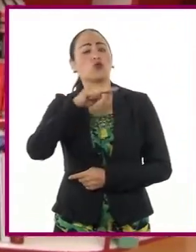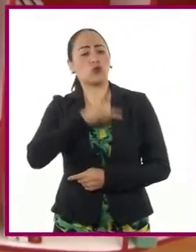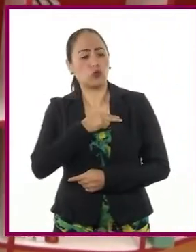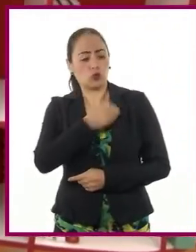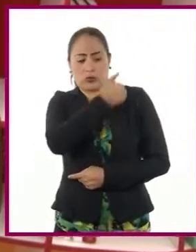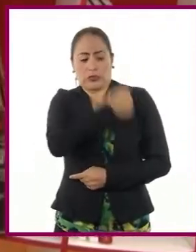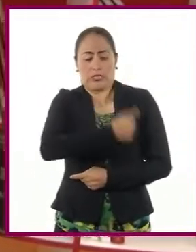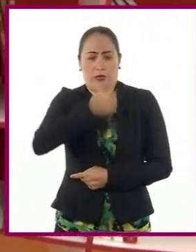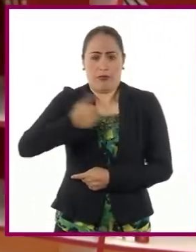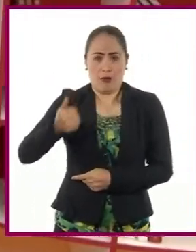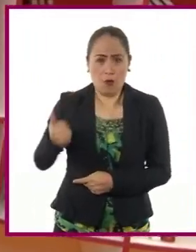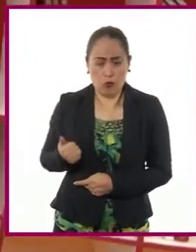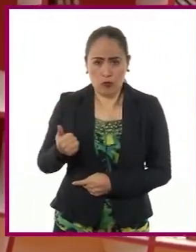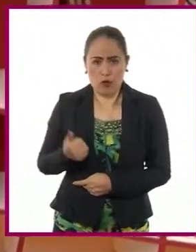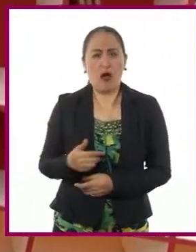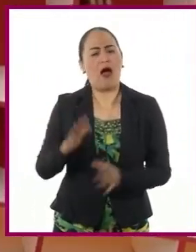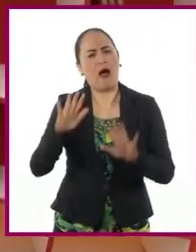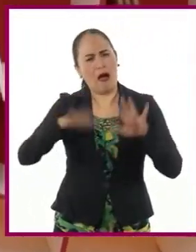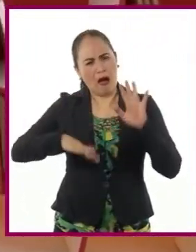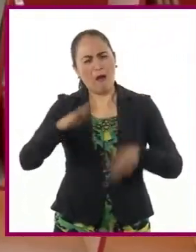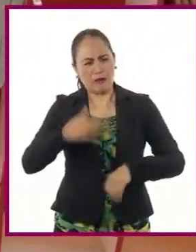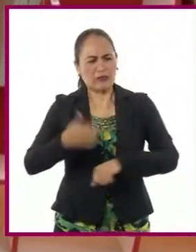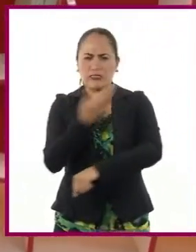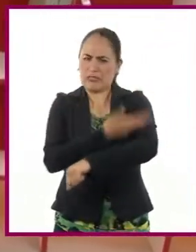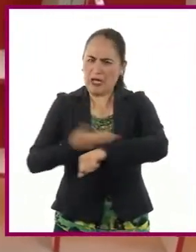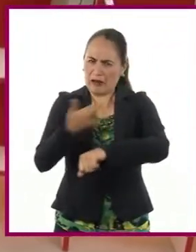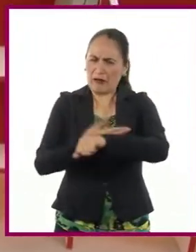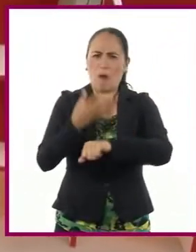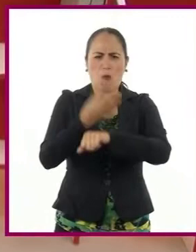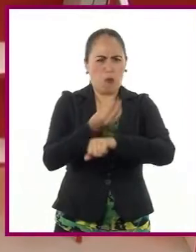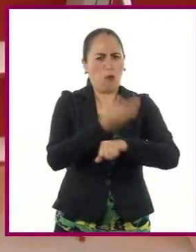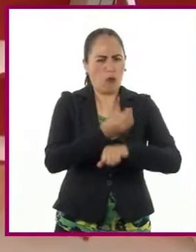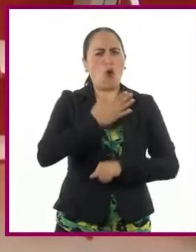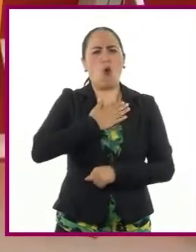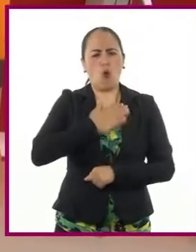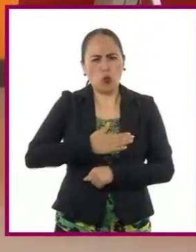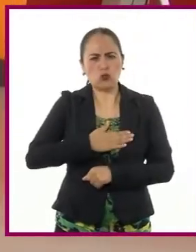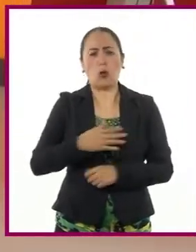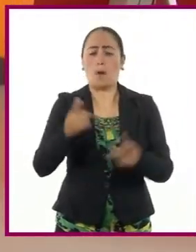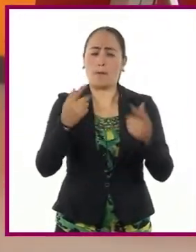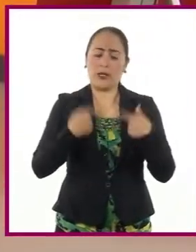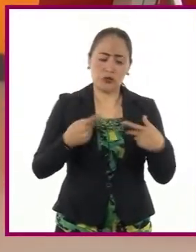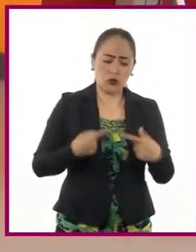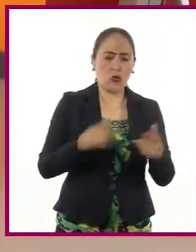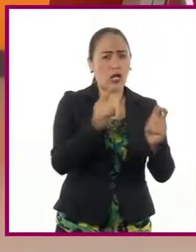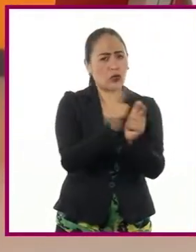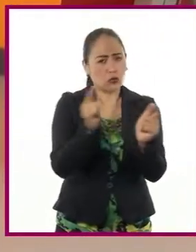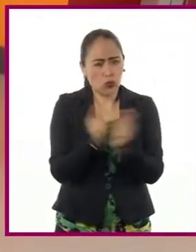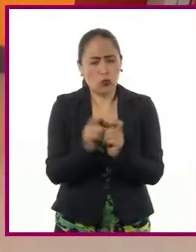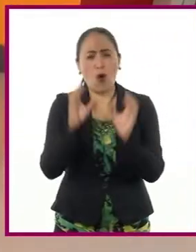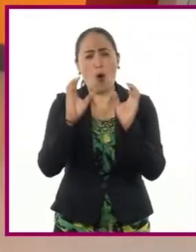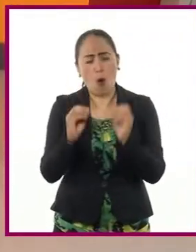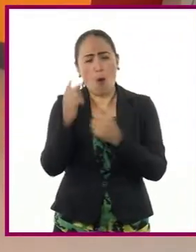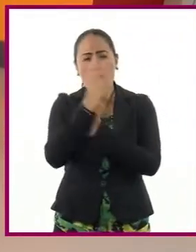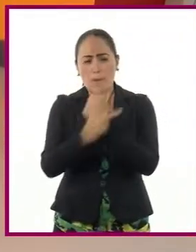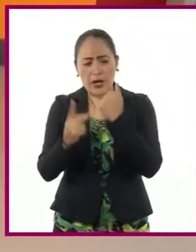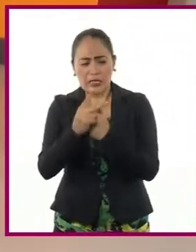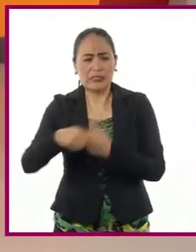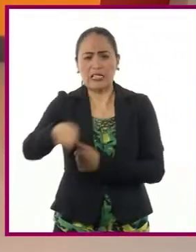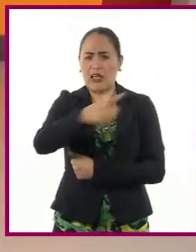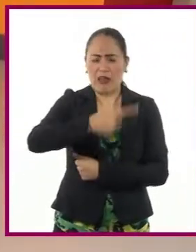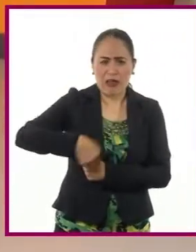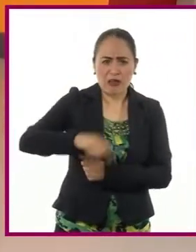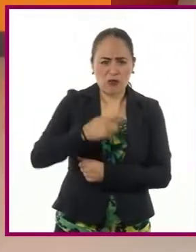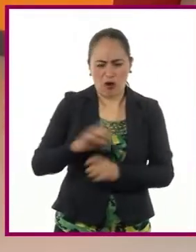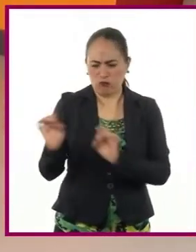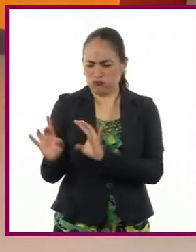seres humanos encontramos soluciones más justas que permitan a personas, grupos o naciones resolver los